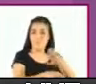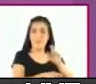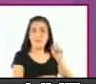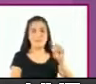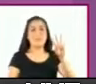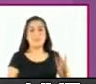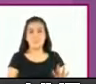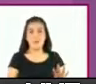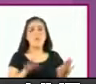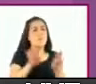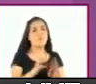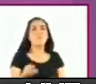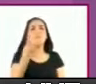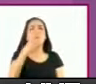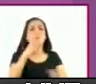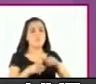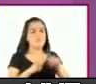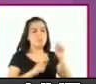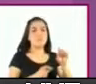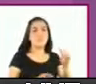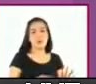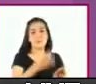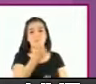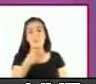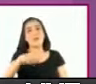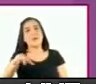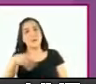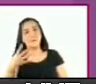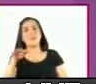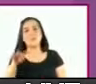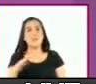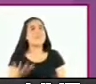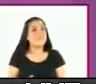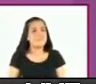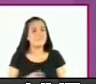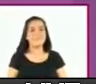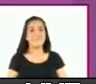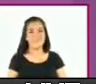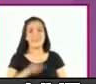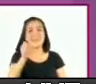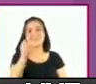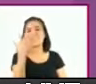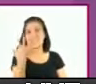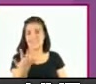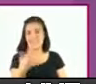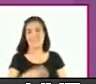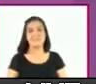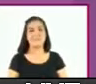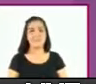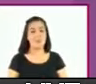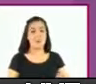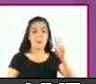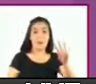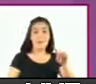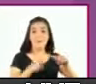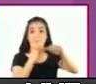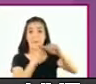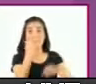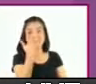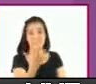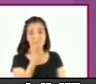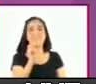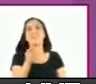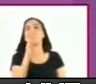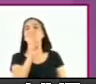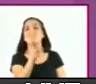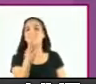tenemos que sumar para obtener el siguiente número? ¡Claro! ¡5! 4 más 5 da